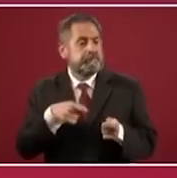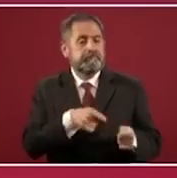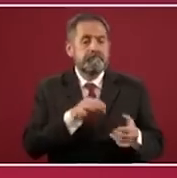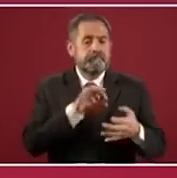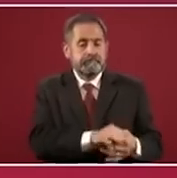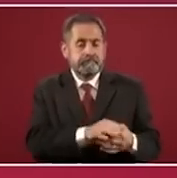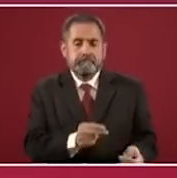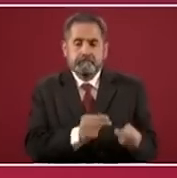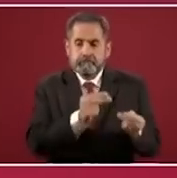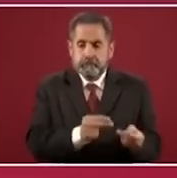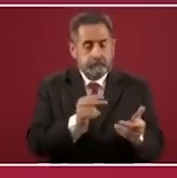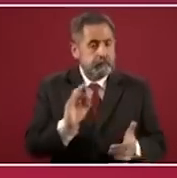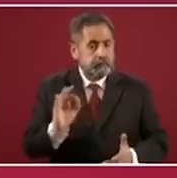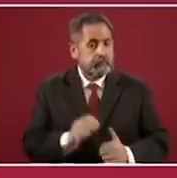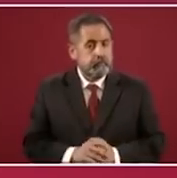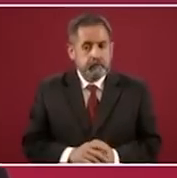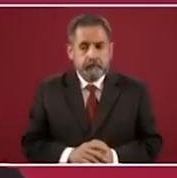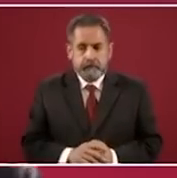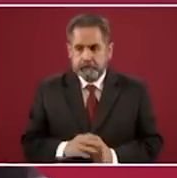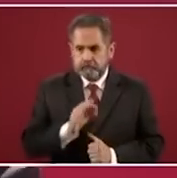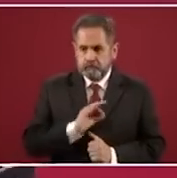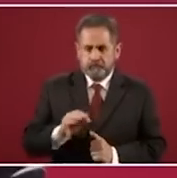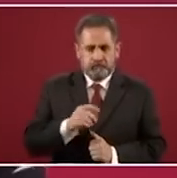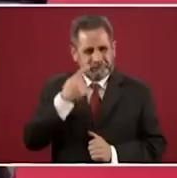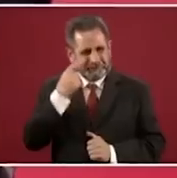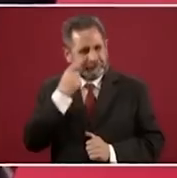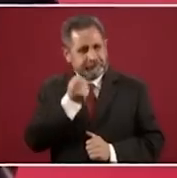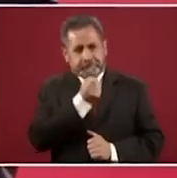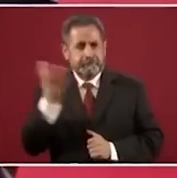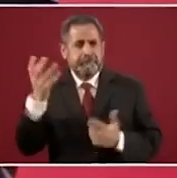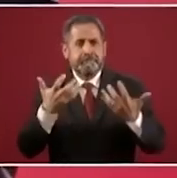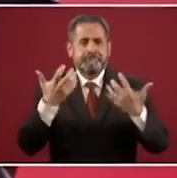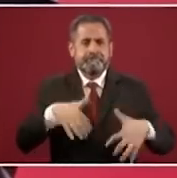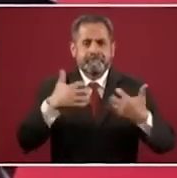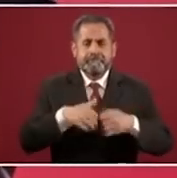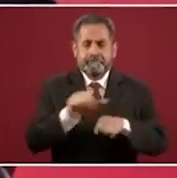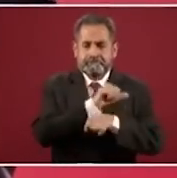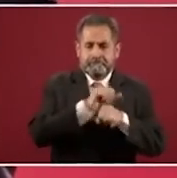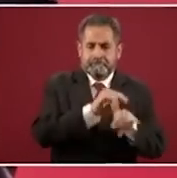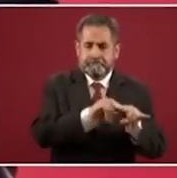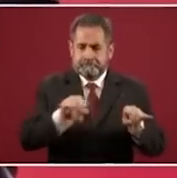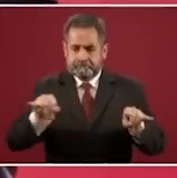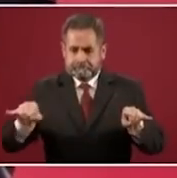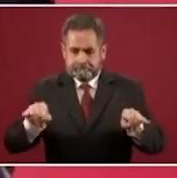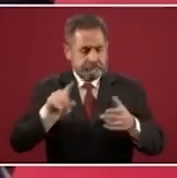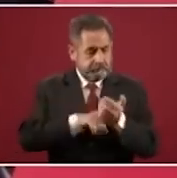Muchas de las plantas automotrices, las plantas